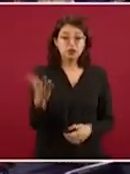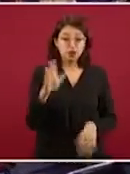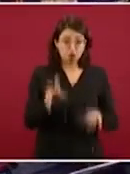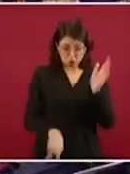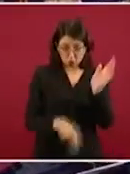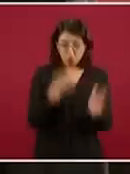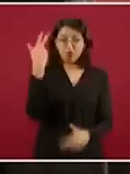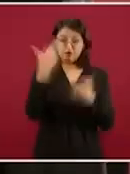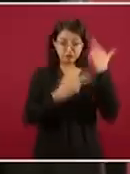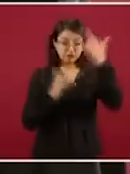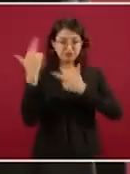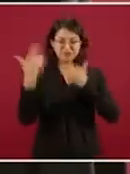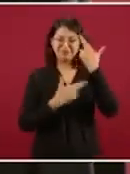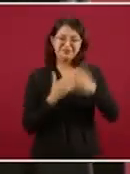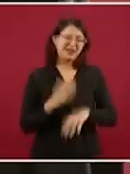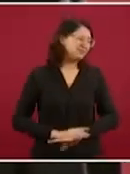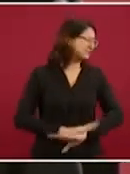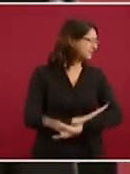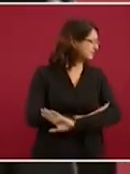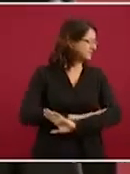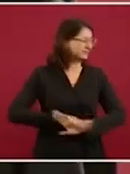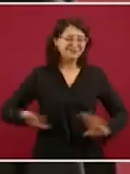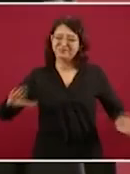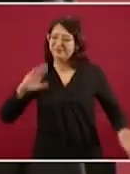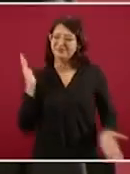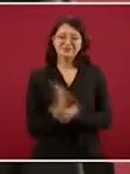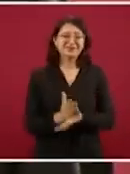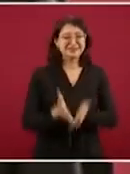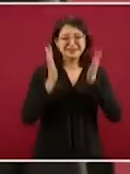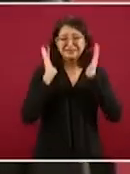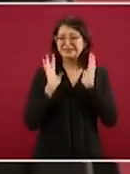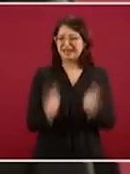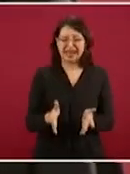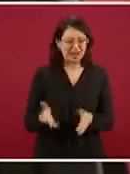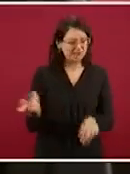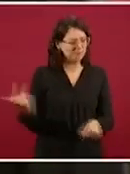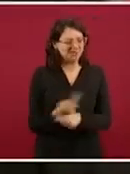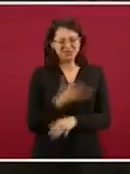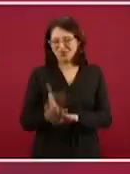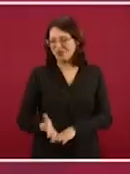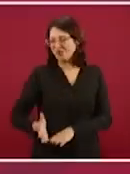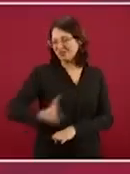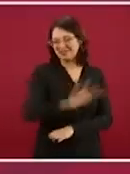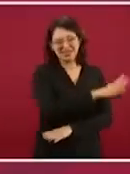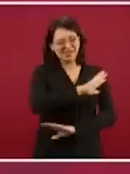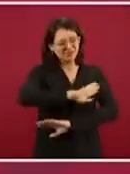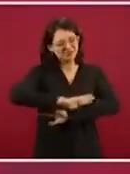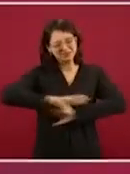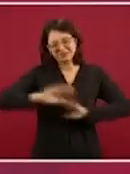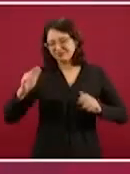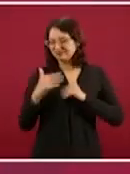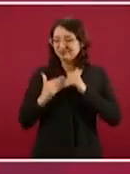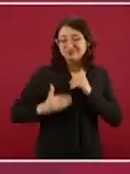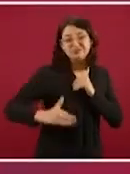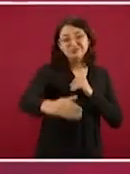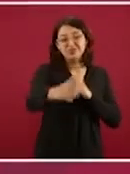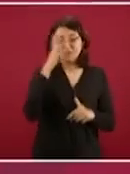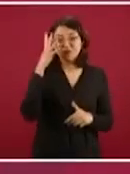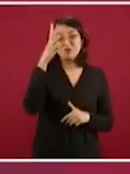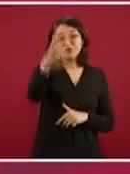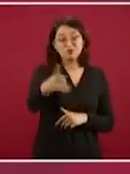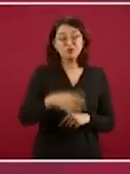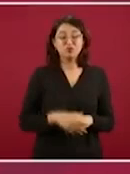analizara el caso. Y no, ya, vamos a ver hacia adelante y vamos a buscar, eso sí,